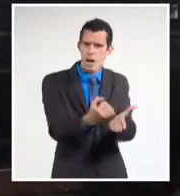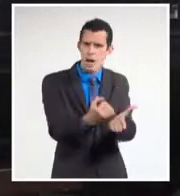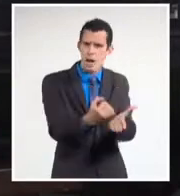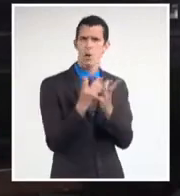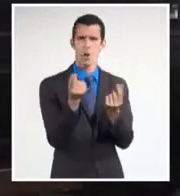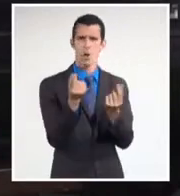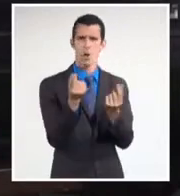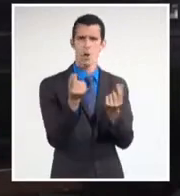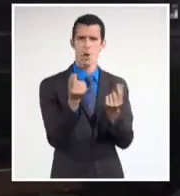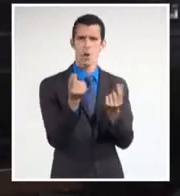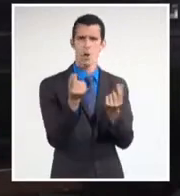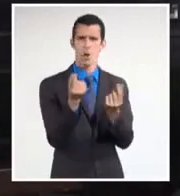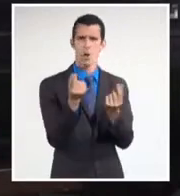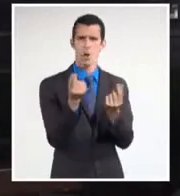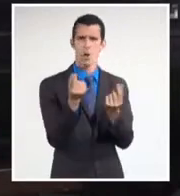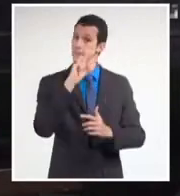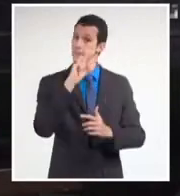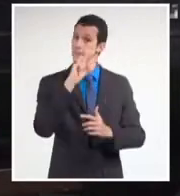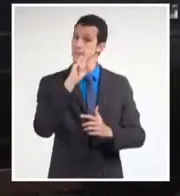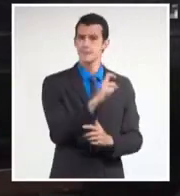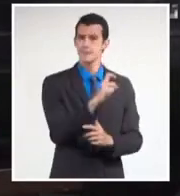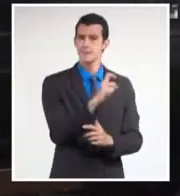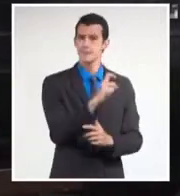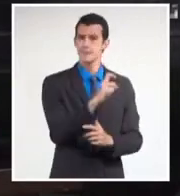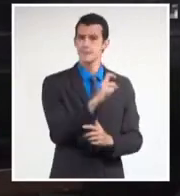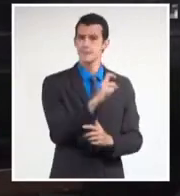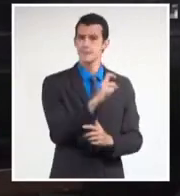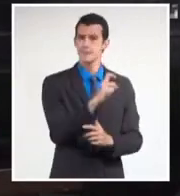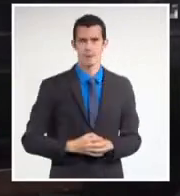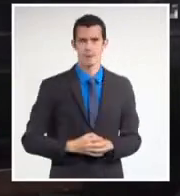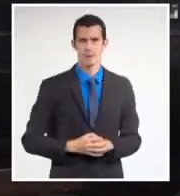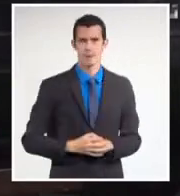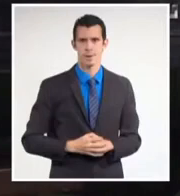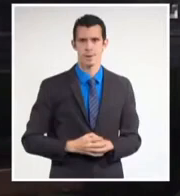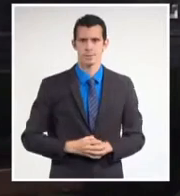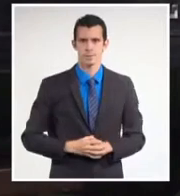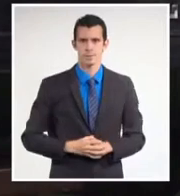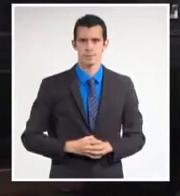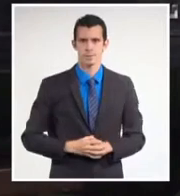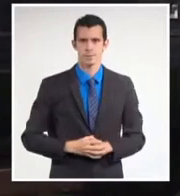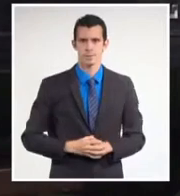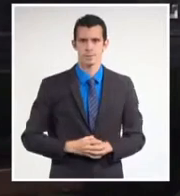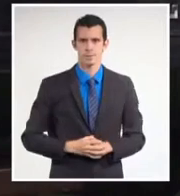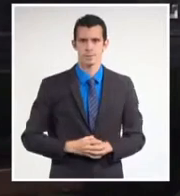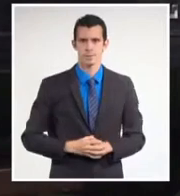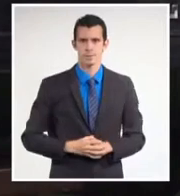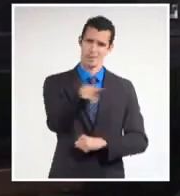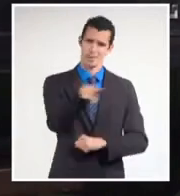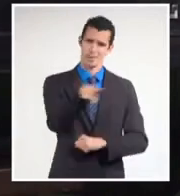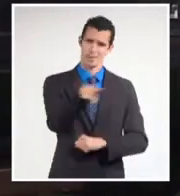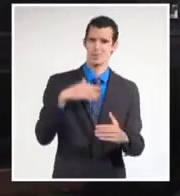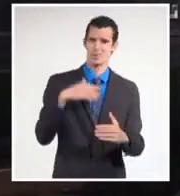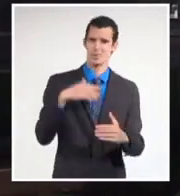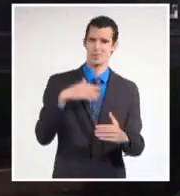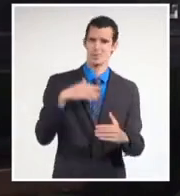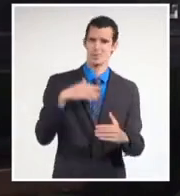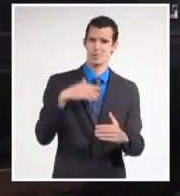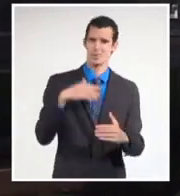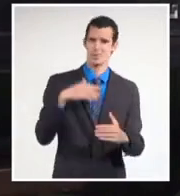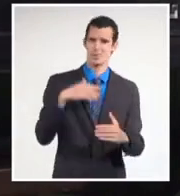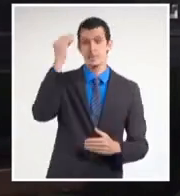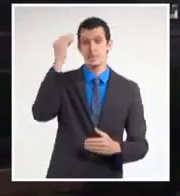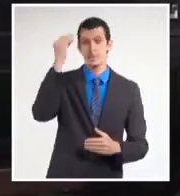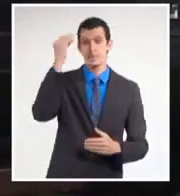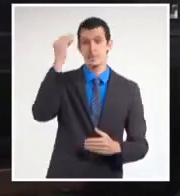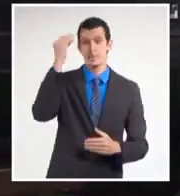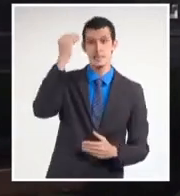en un contexto bien difícil. Lo sabemos todo, forma parte también de las preocupaciones ciudadanas y a propósito se analizaron hoy los principales aspectos del Plan de